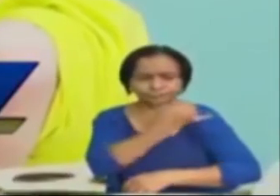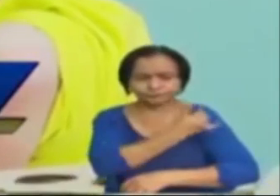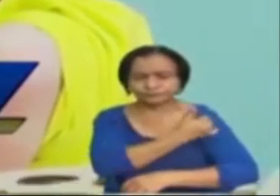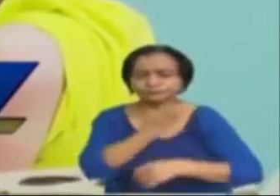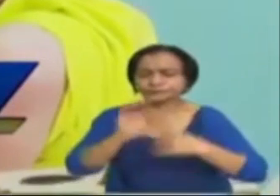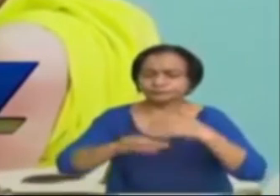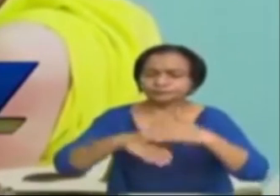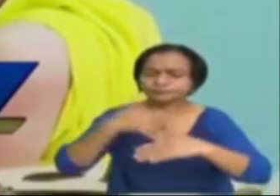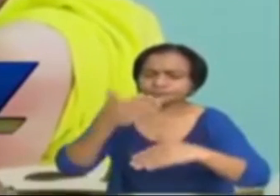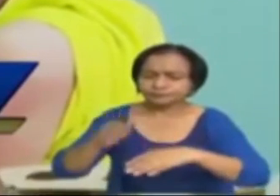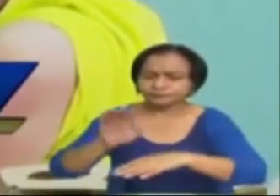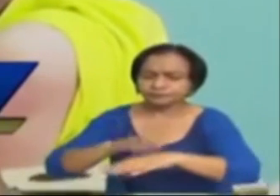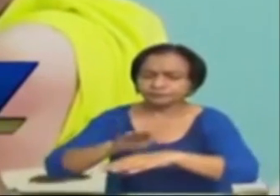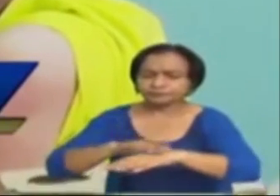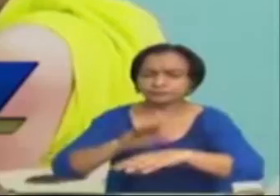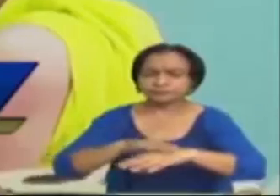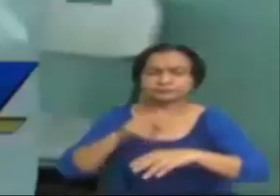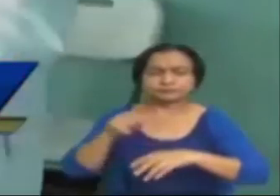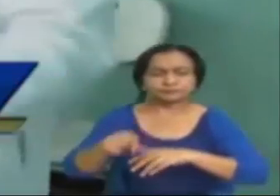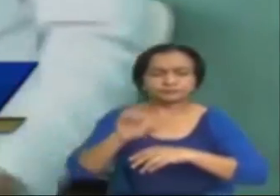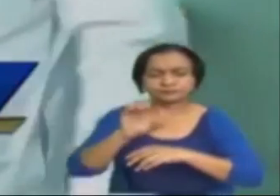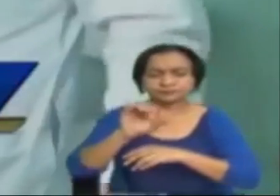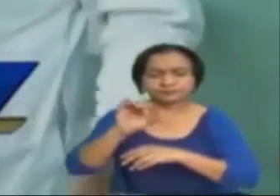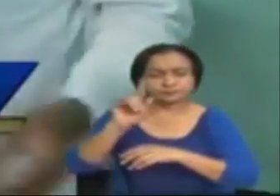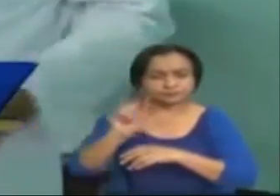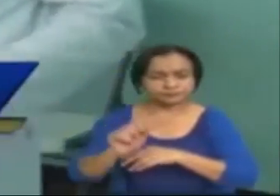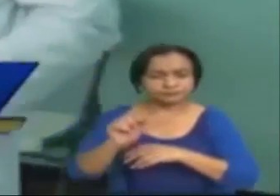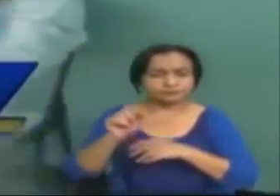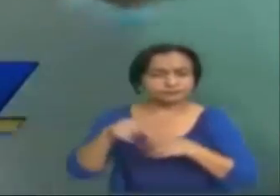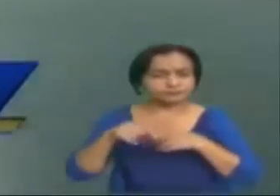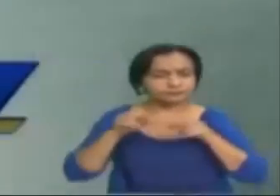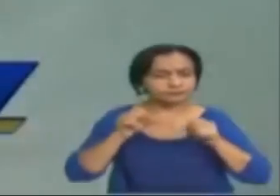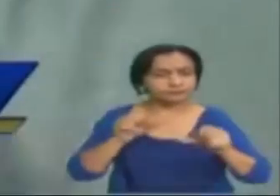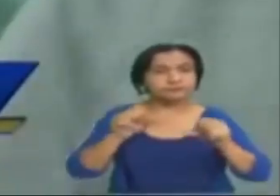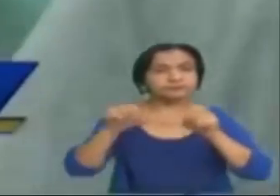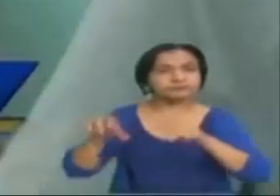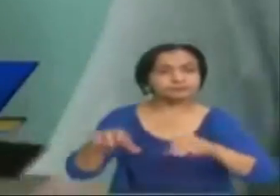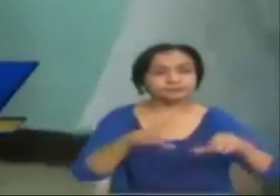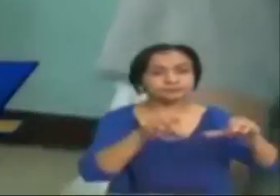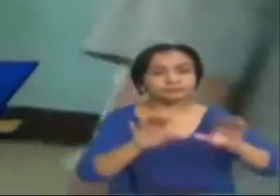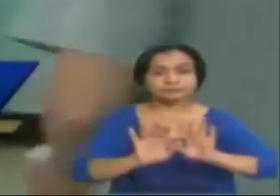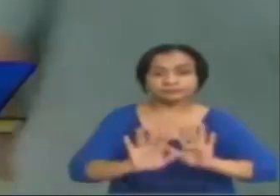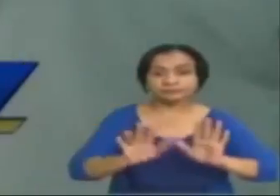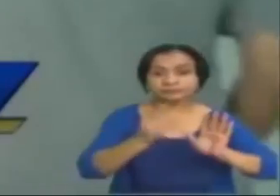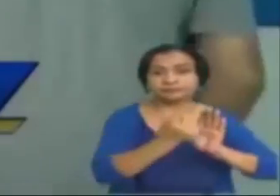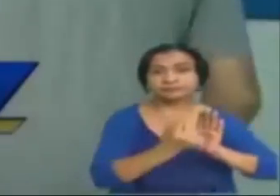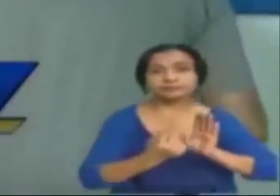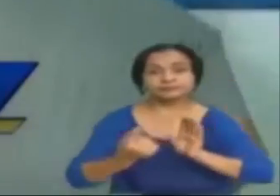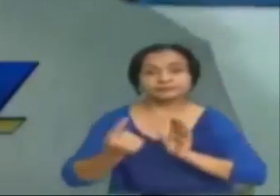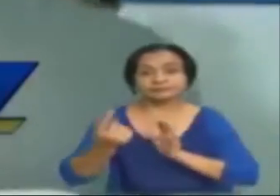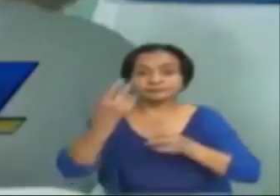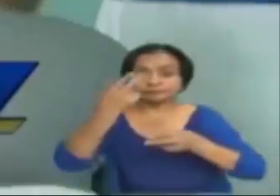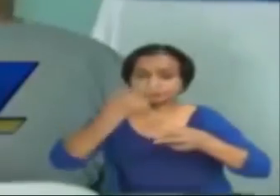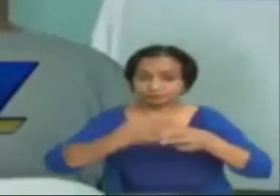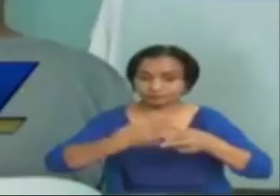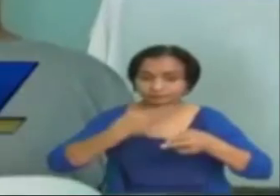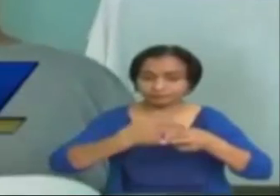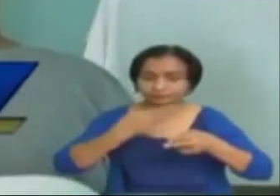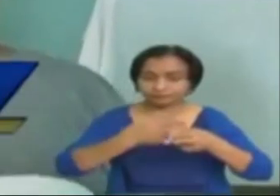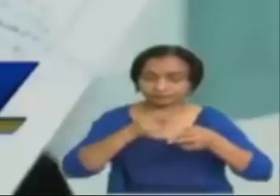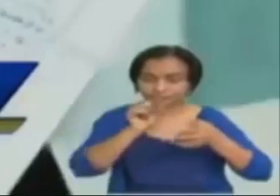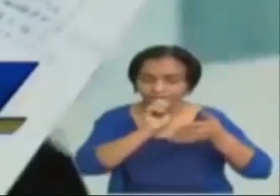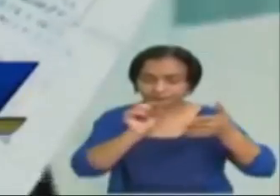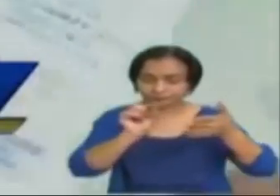Ana Solís aquí en Nicaragua como representante, de la doctora Etienne, representante de la OPS y de la doctora